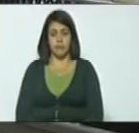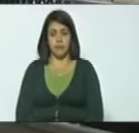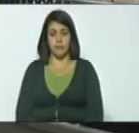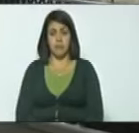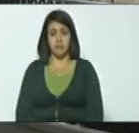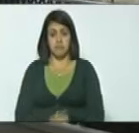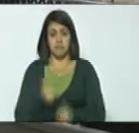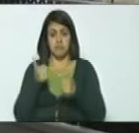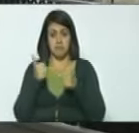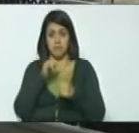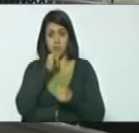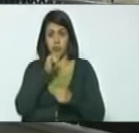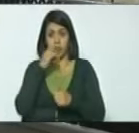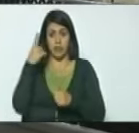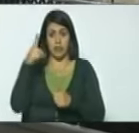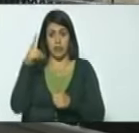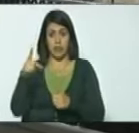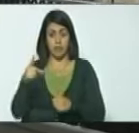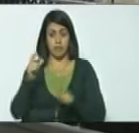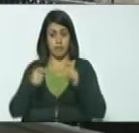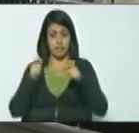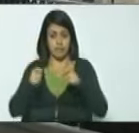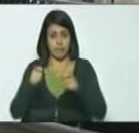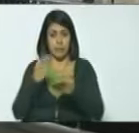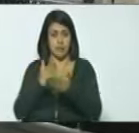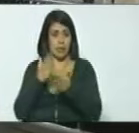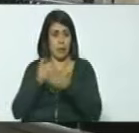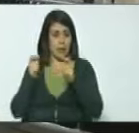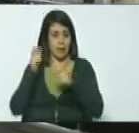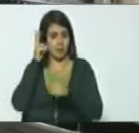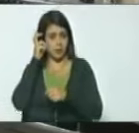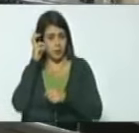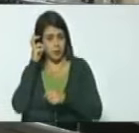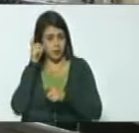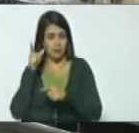está bueno para anunciar los derechos de palabra, tener a samba permanentemente aquí.